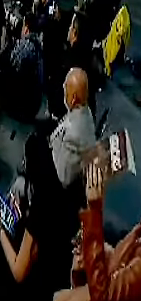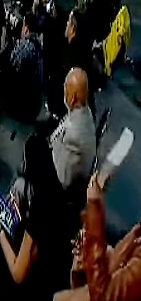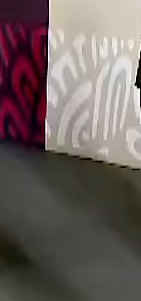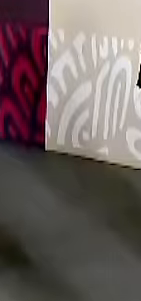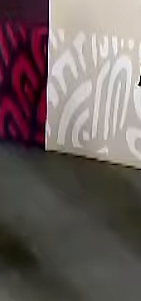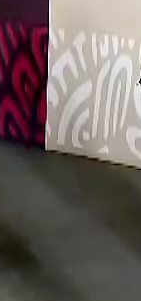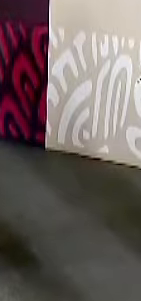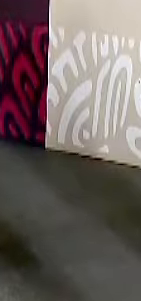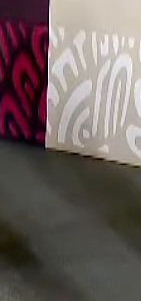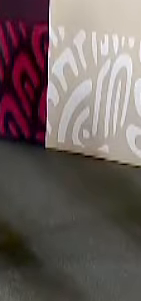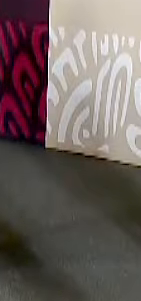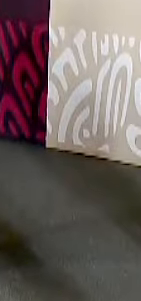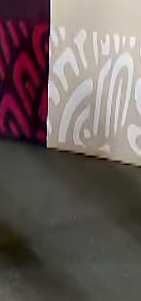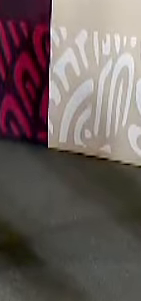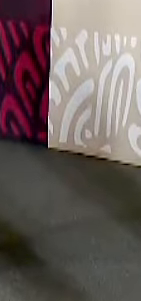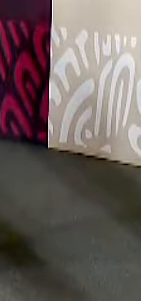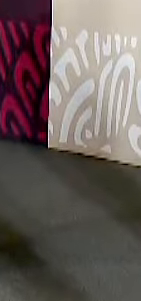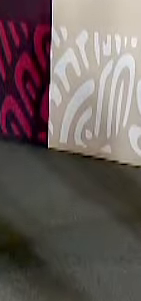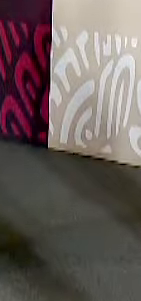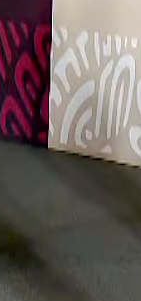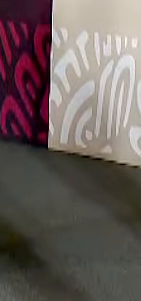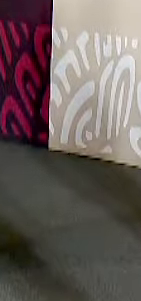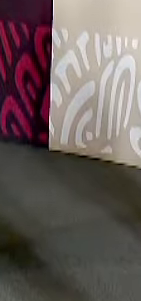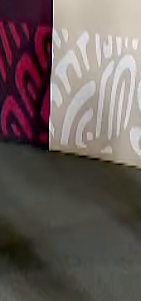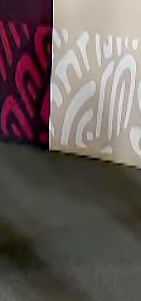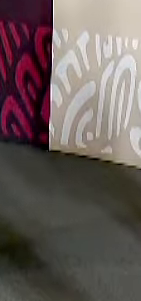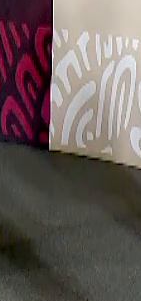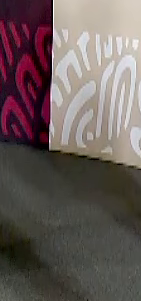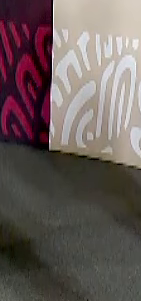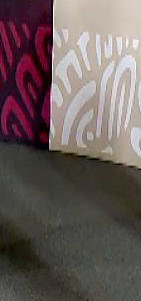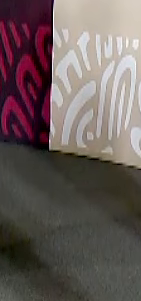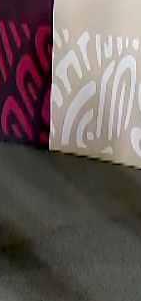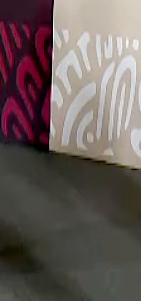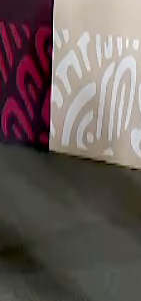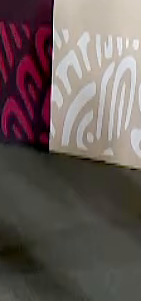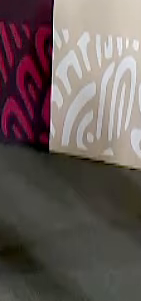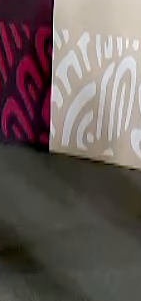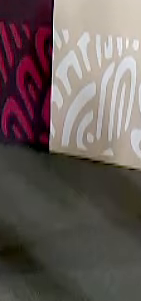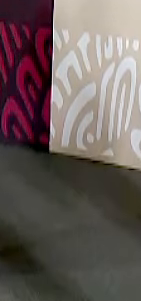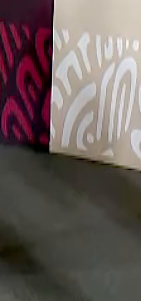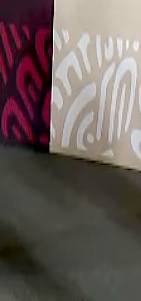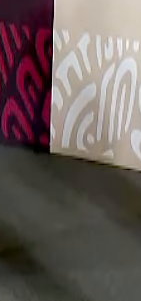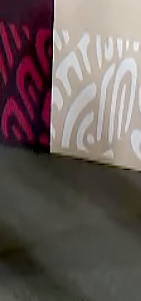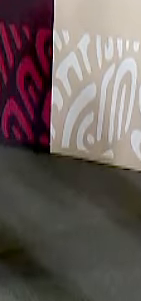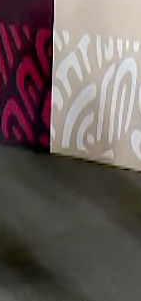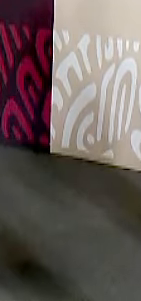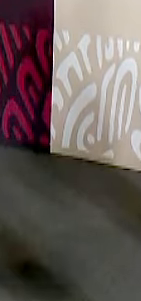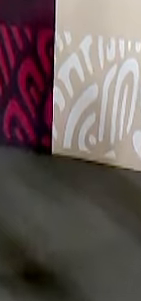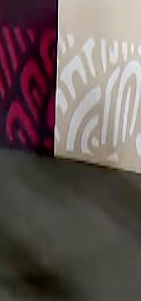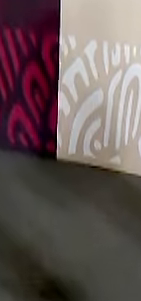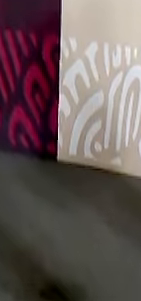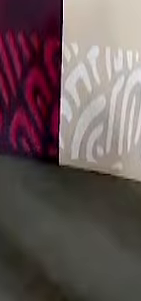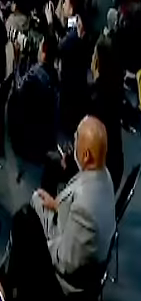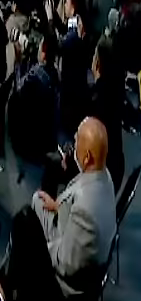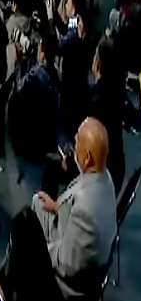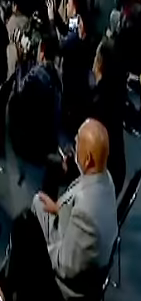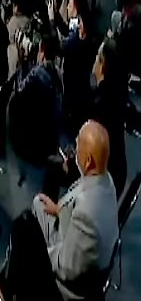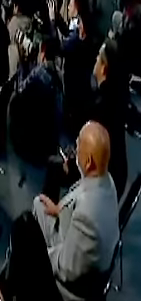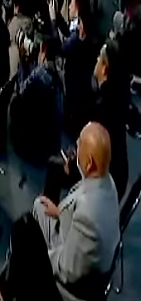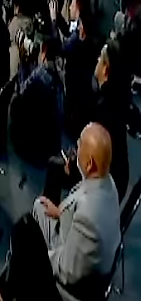presente suapa como presidente Cómo qué qué aprendizaje o lección se lleva de su etapa como